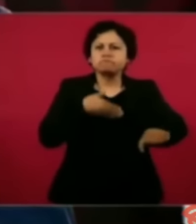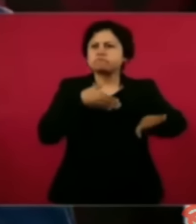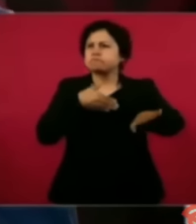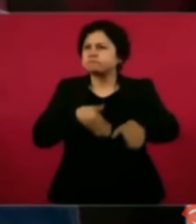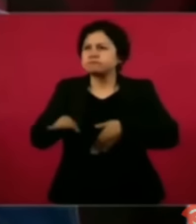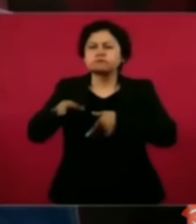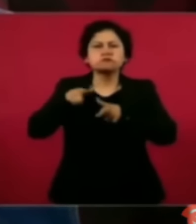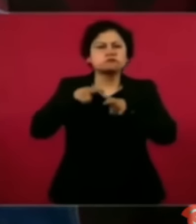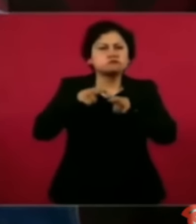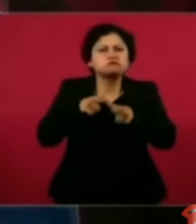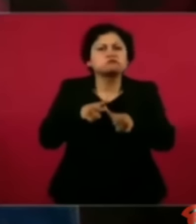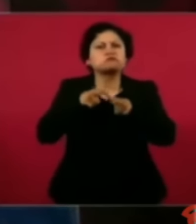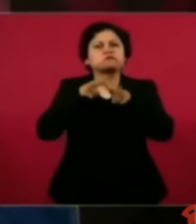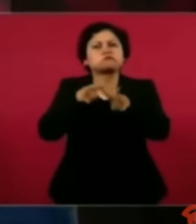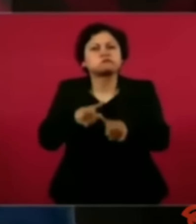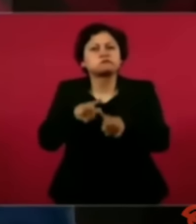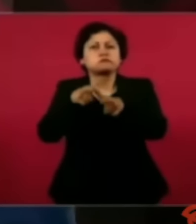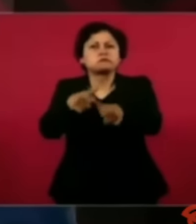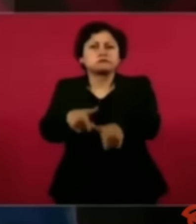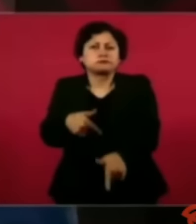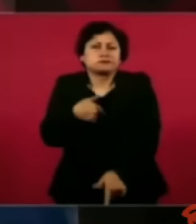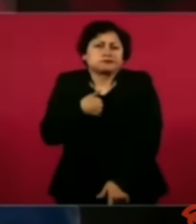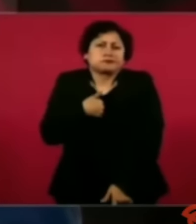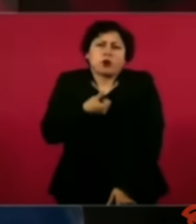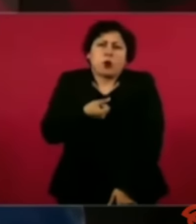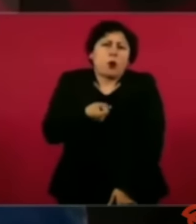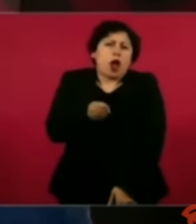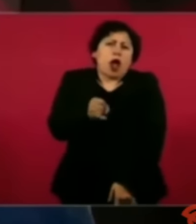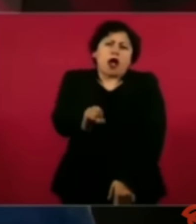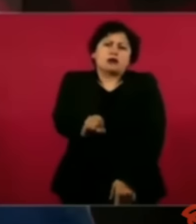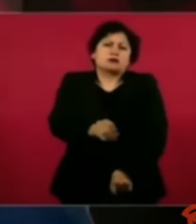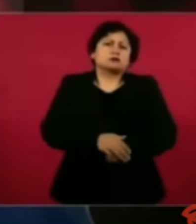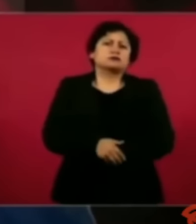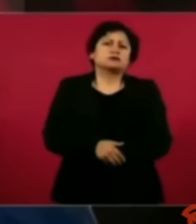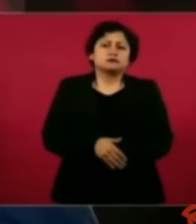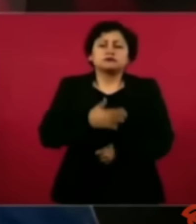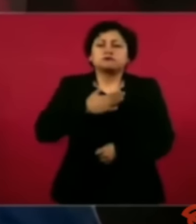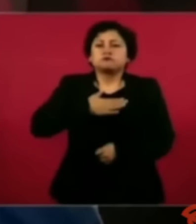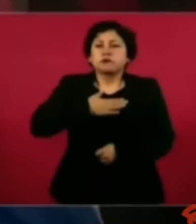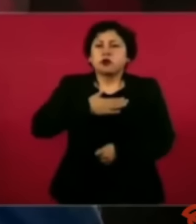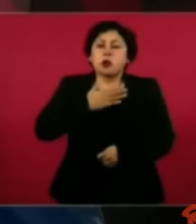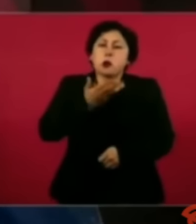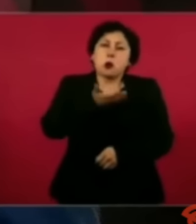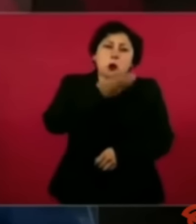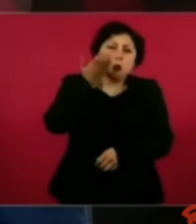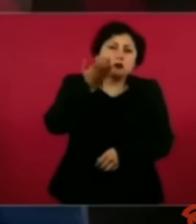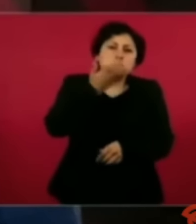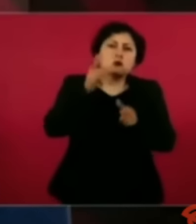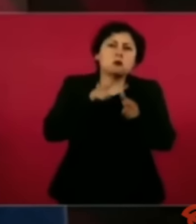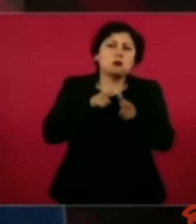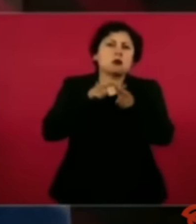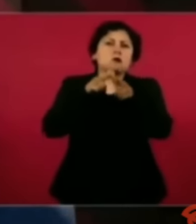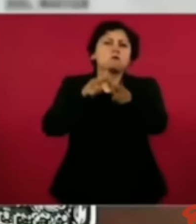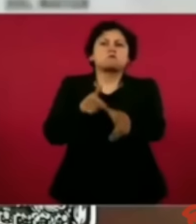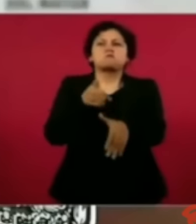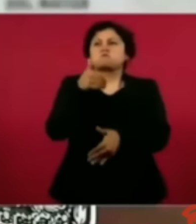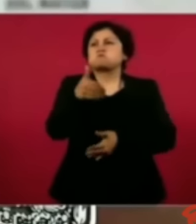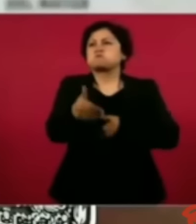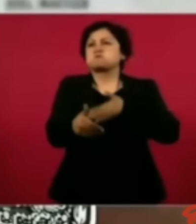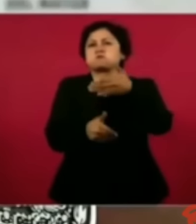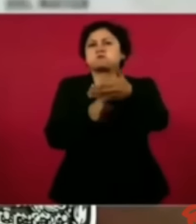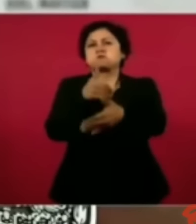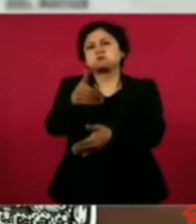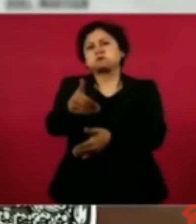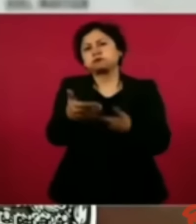Estoy acostumbrado a eso, a defenderme y a dar la cara.